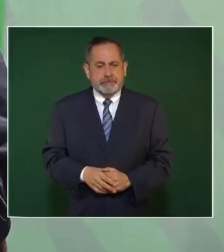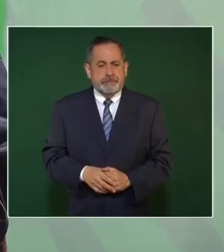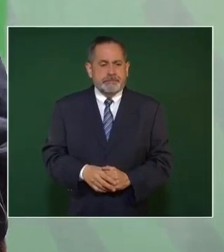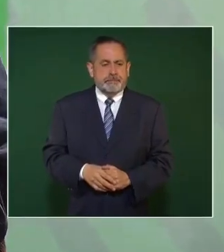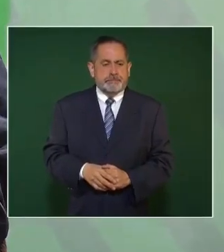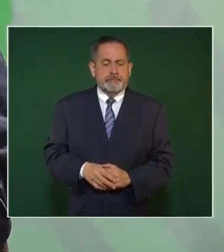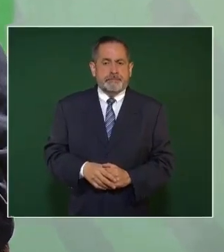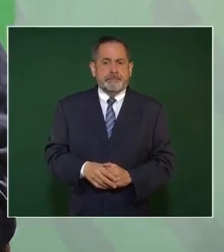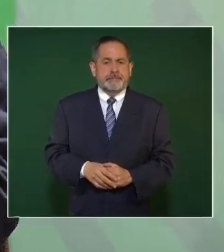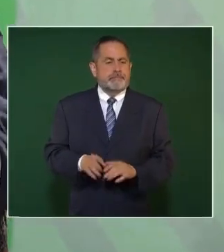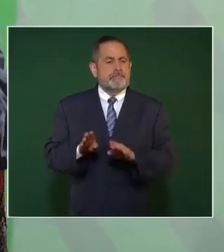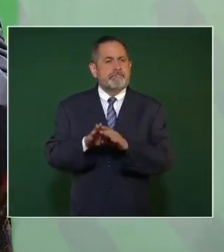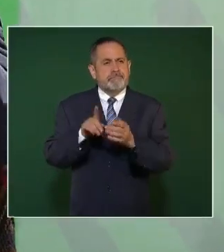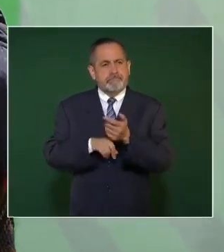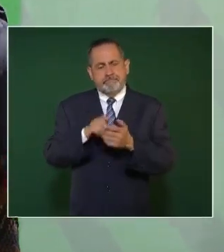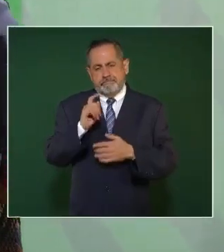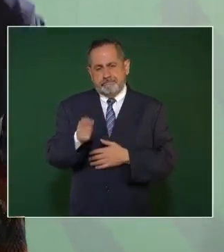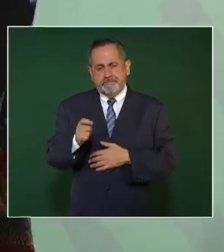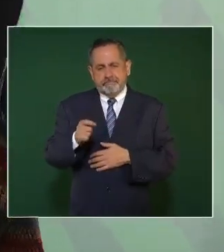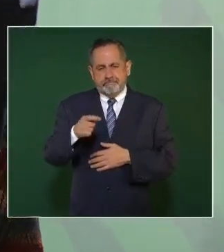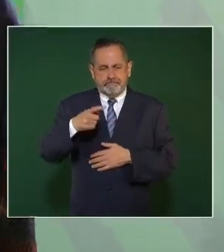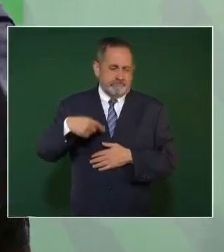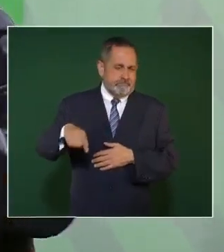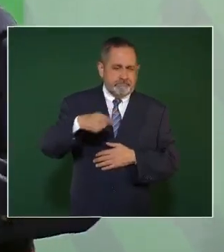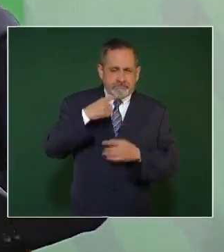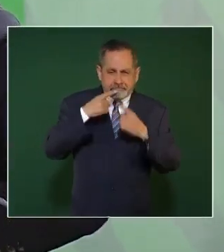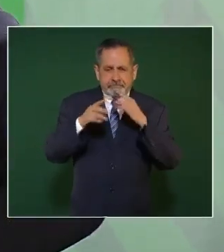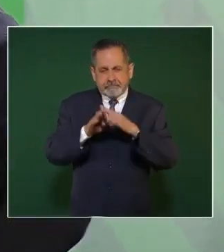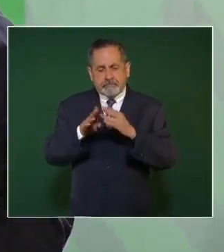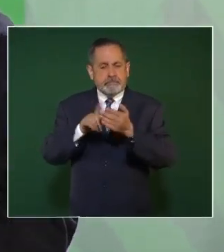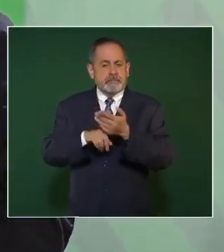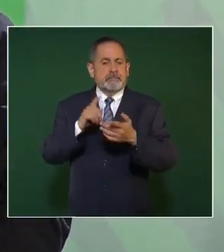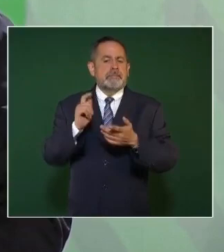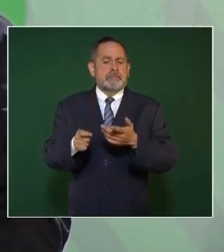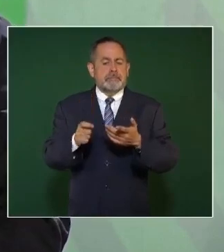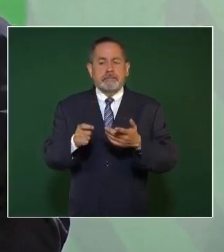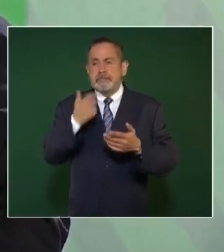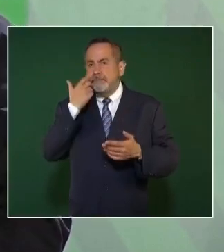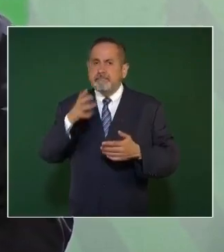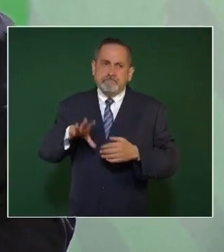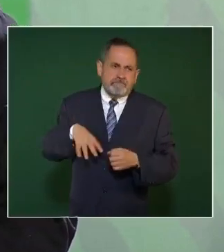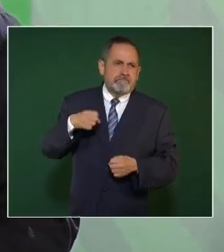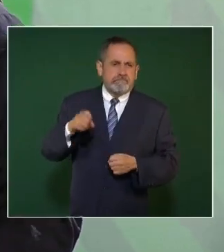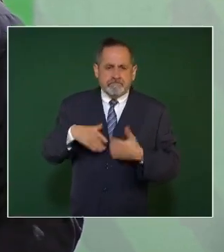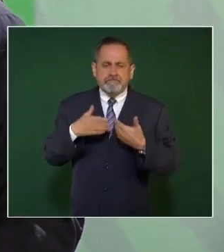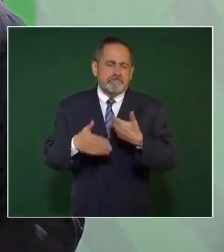que está buscando salir adelante.